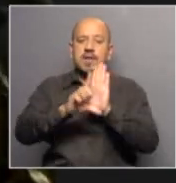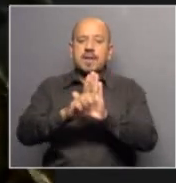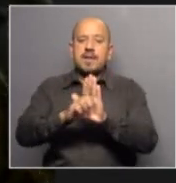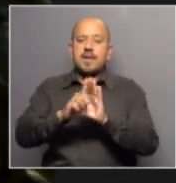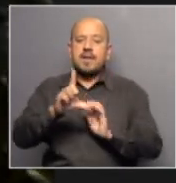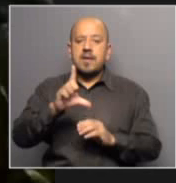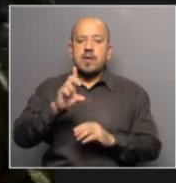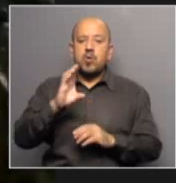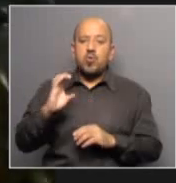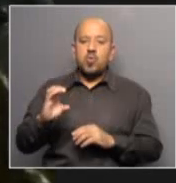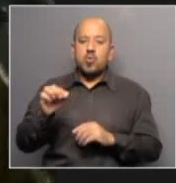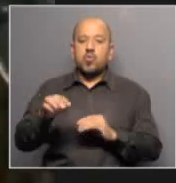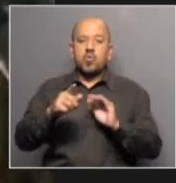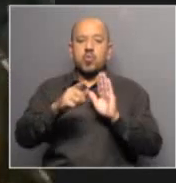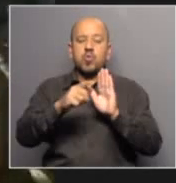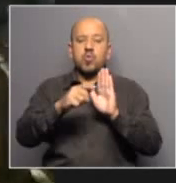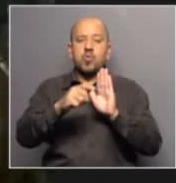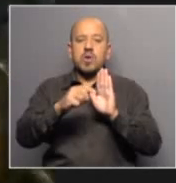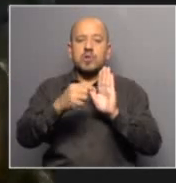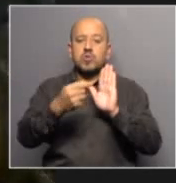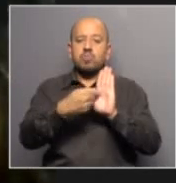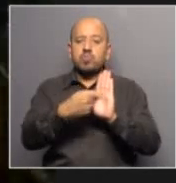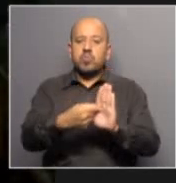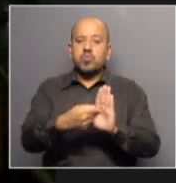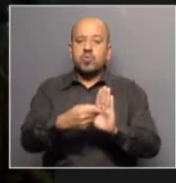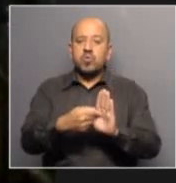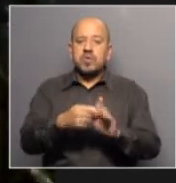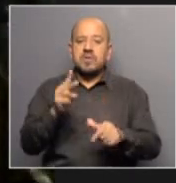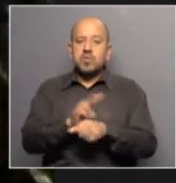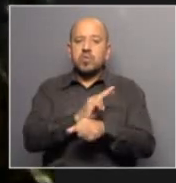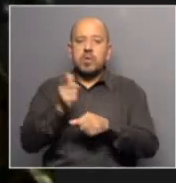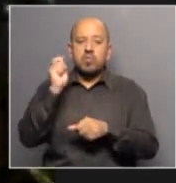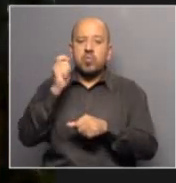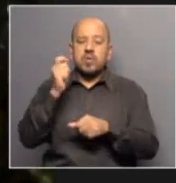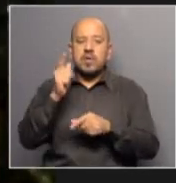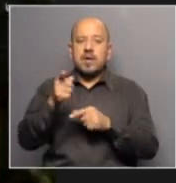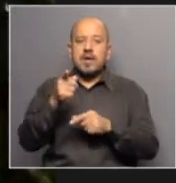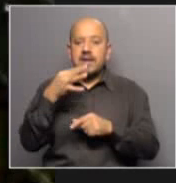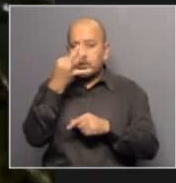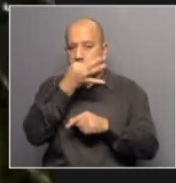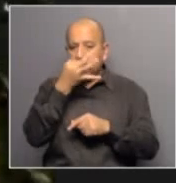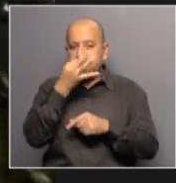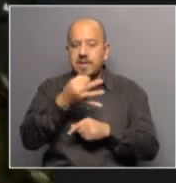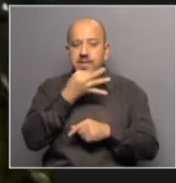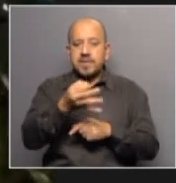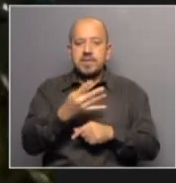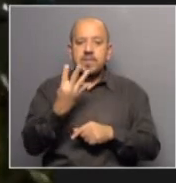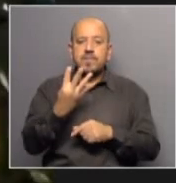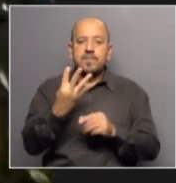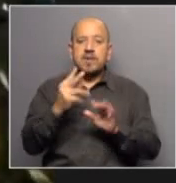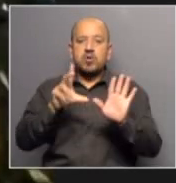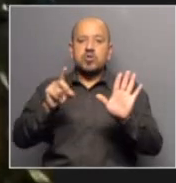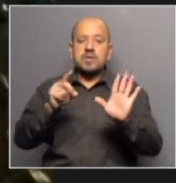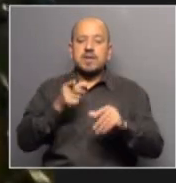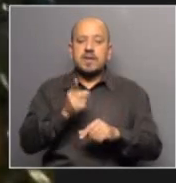Consideración, en su capítulo sobre seguridad pública y drogas, fija las cantidades, o sea, habla de 480 gramos, de